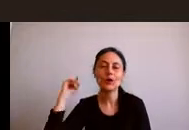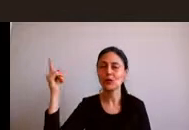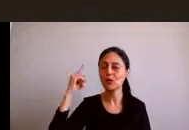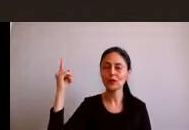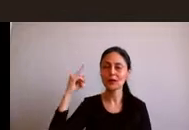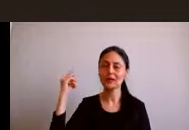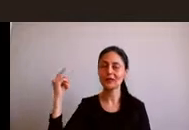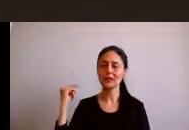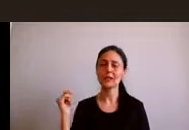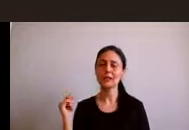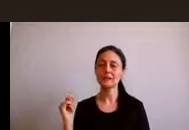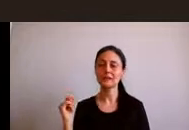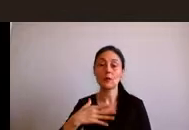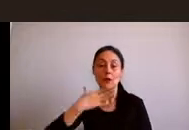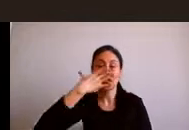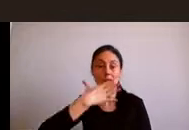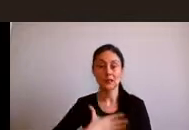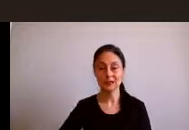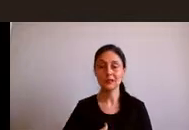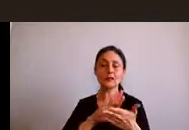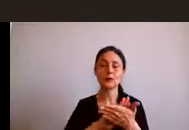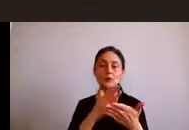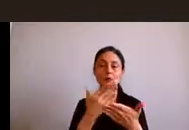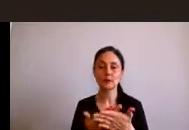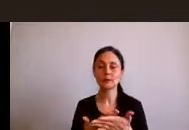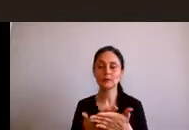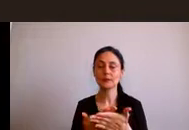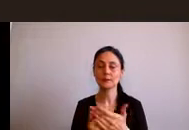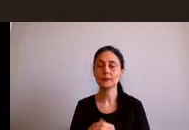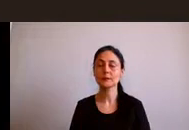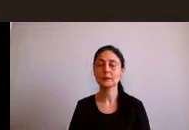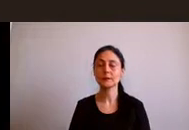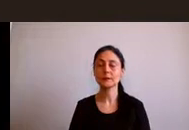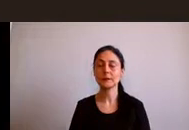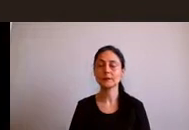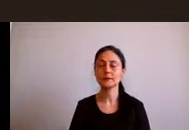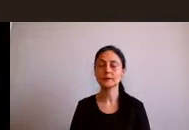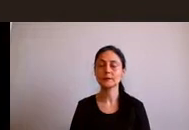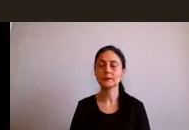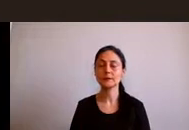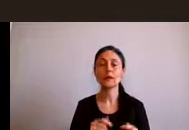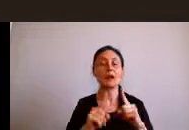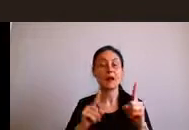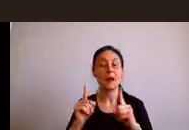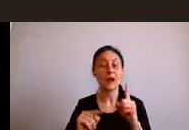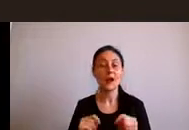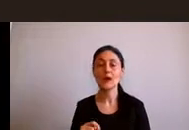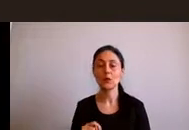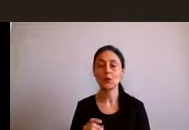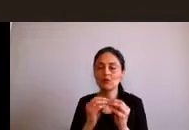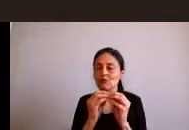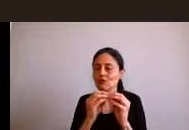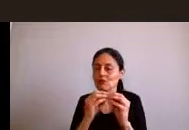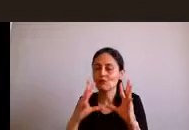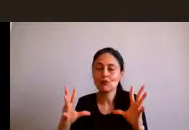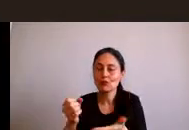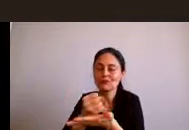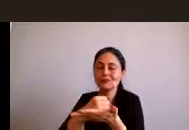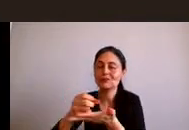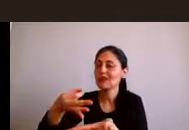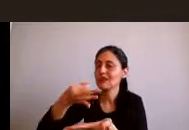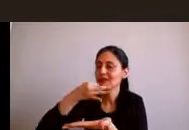por lo cual además está con un nivel farmacológico y de sedación bien complejo. Esto es para entender un poco